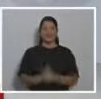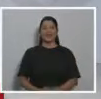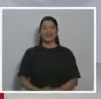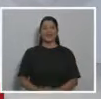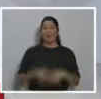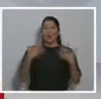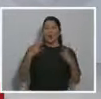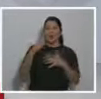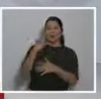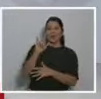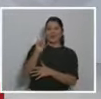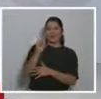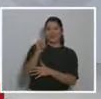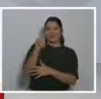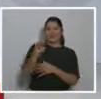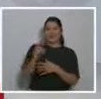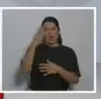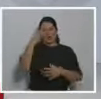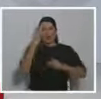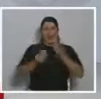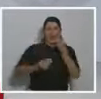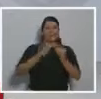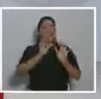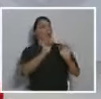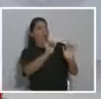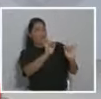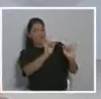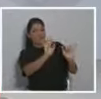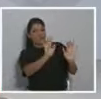Ahí, don Isidro, no supo para dónde. A ver, quédese con Meli.